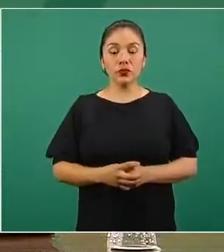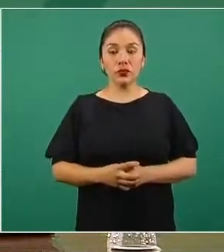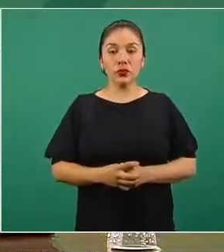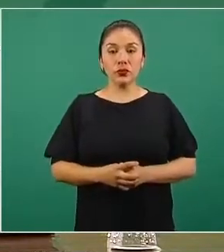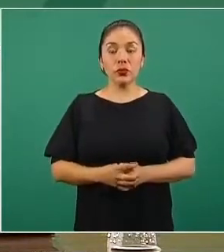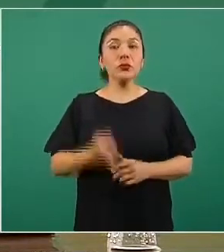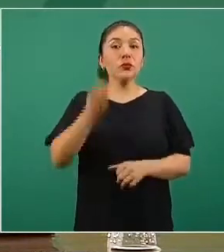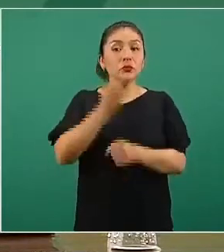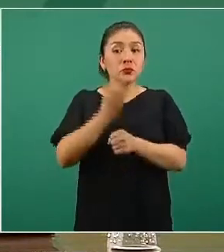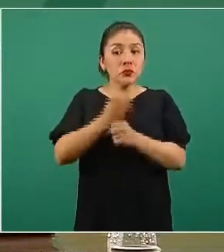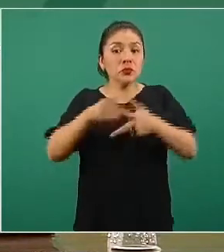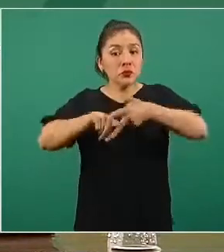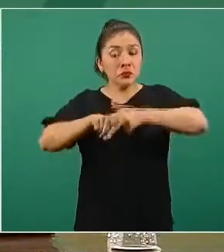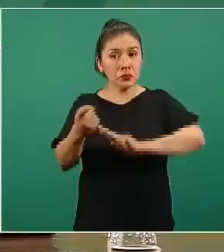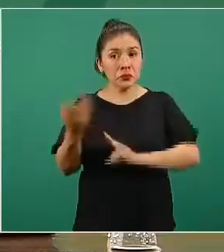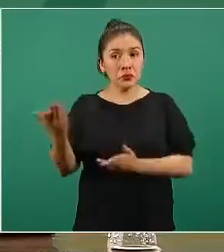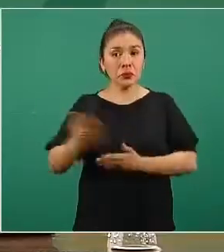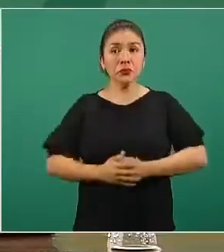Vamos a empezar